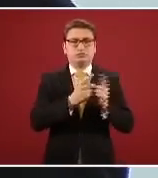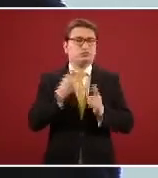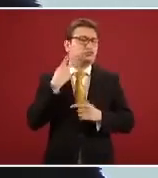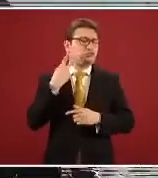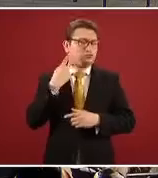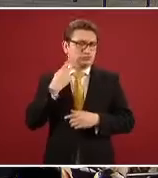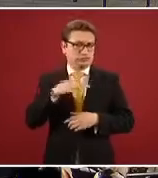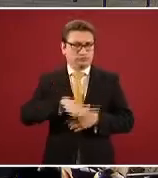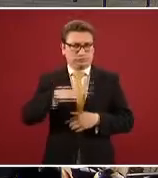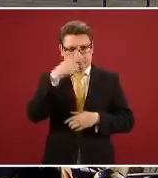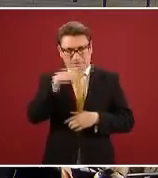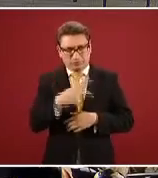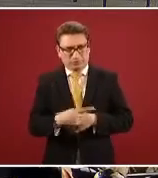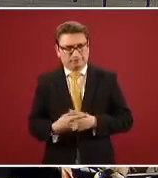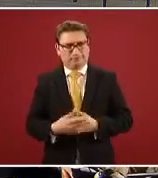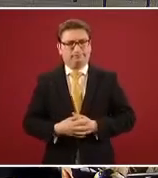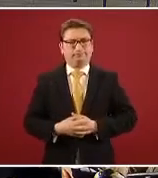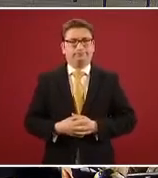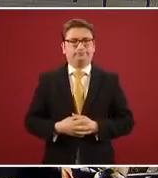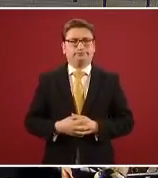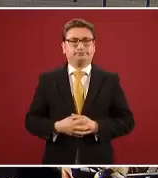delincuenciales en México. Adelante, por favor.